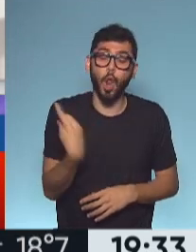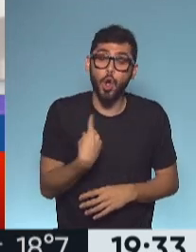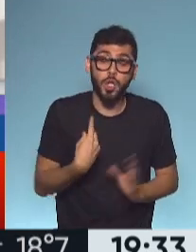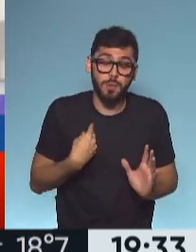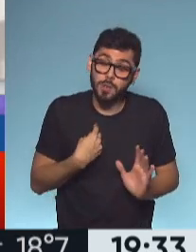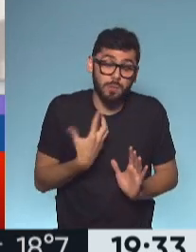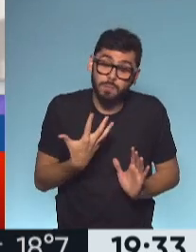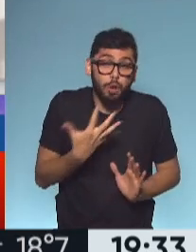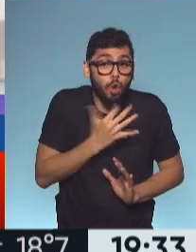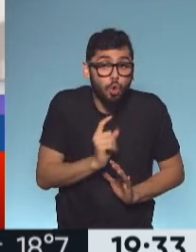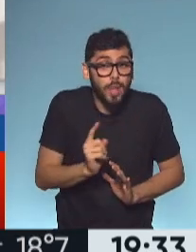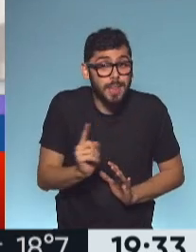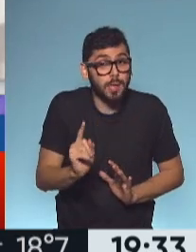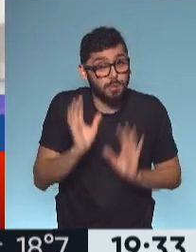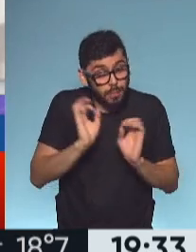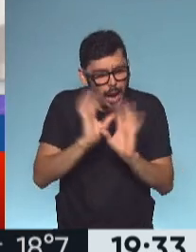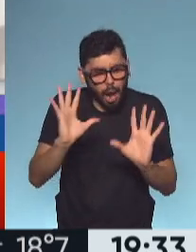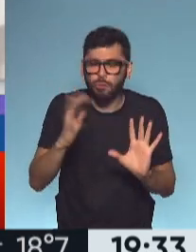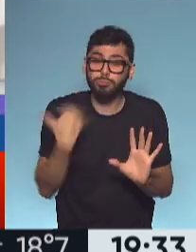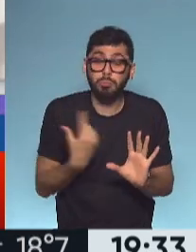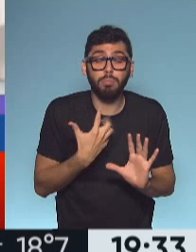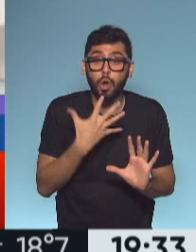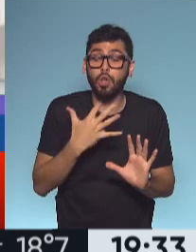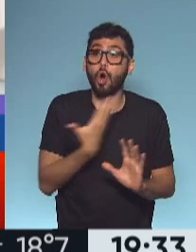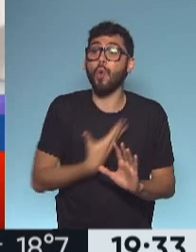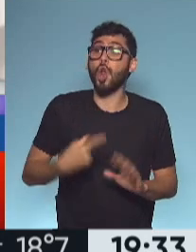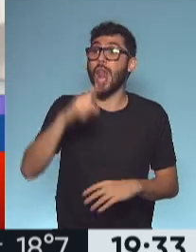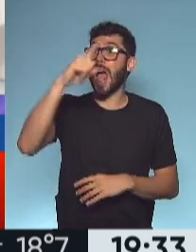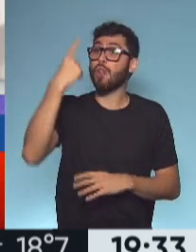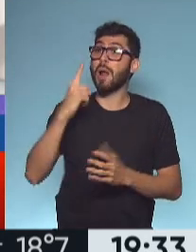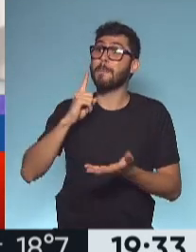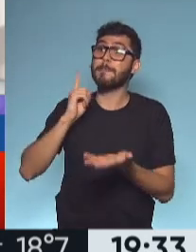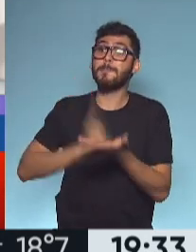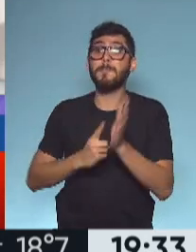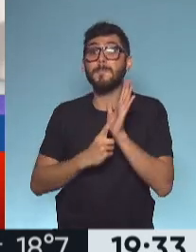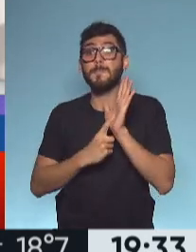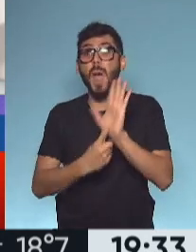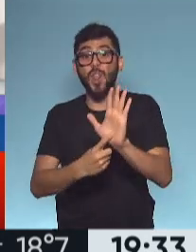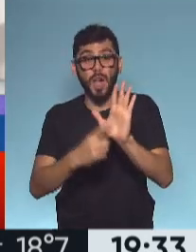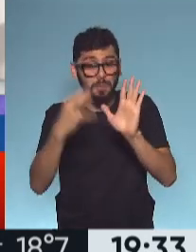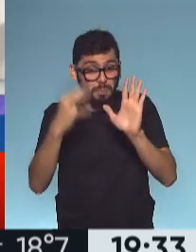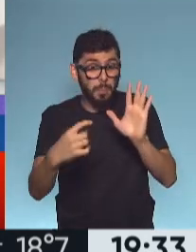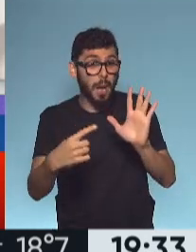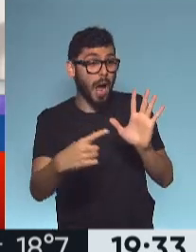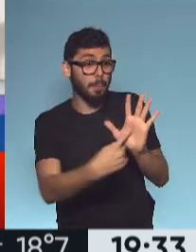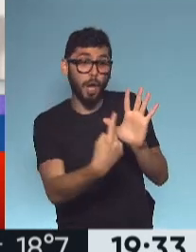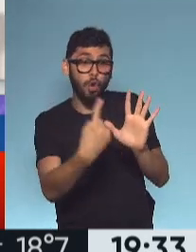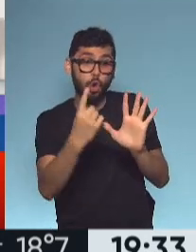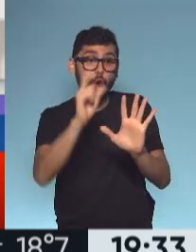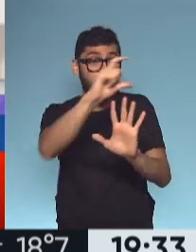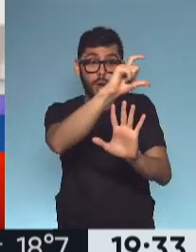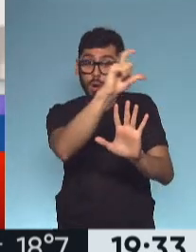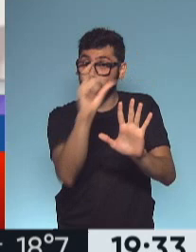judicialización de una medida que tuvo que adoptar nuestro gobierno nacional, no solo para la Ciudad de Buenos Aires, sino para la región